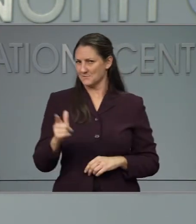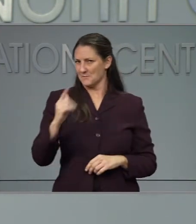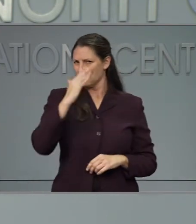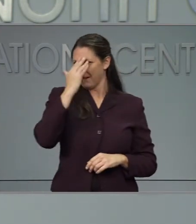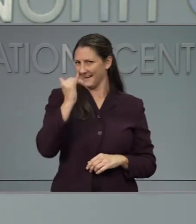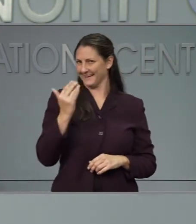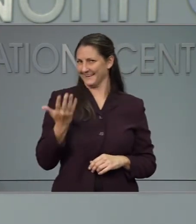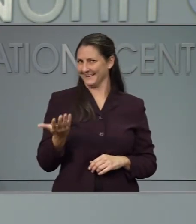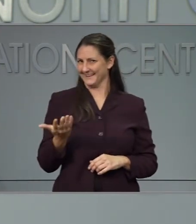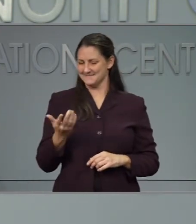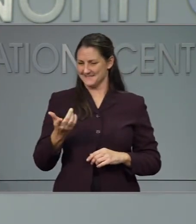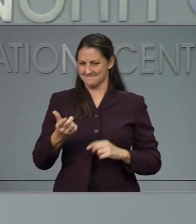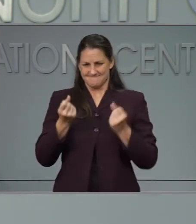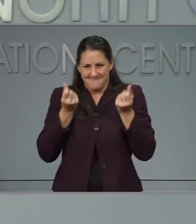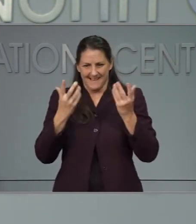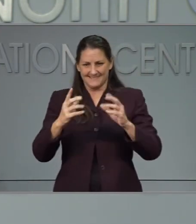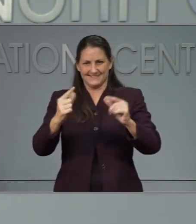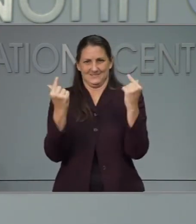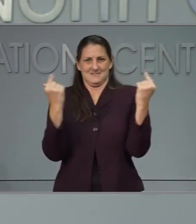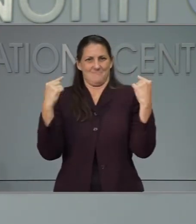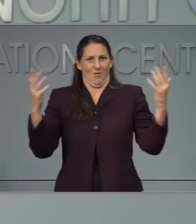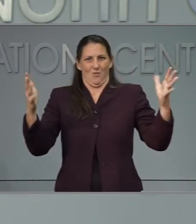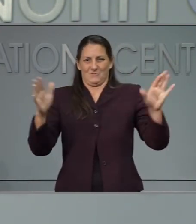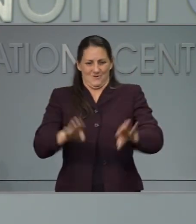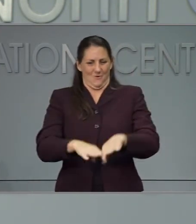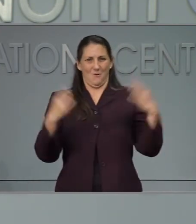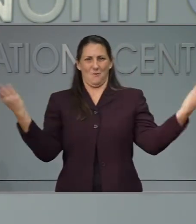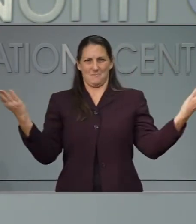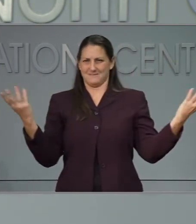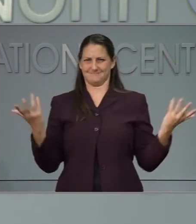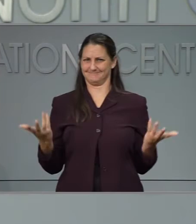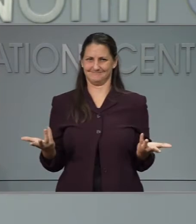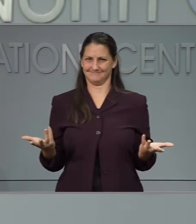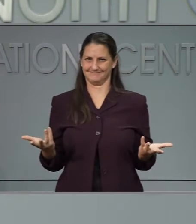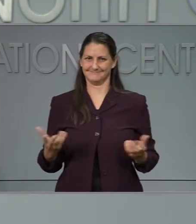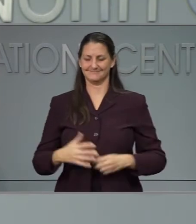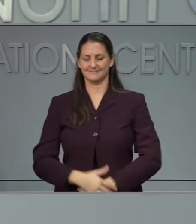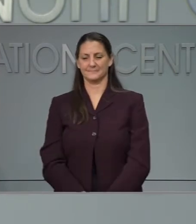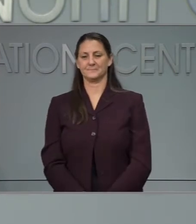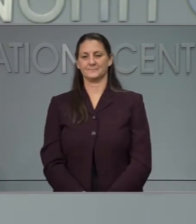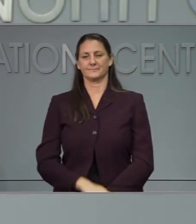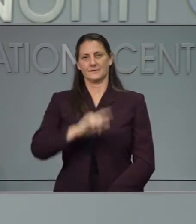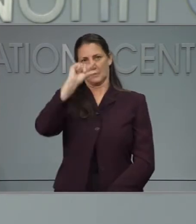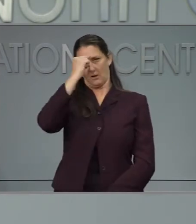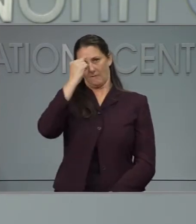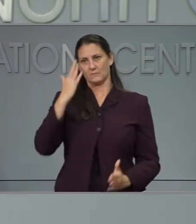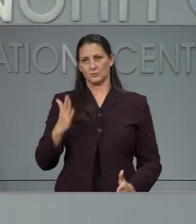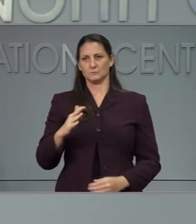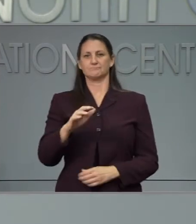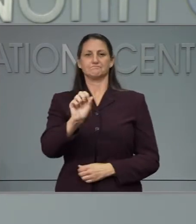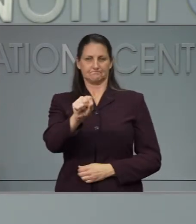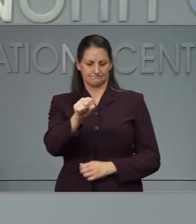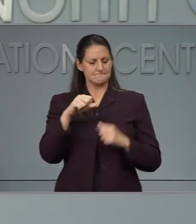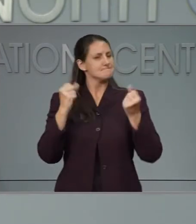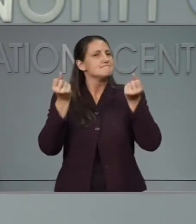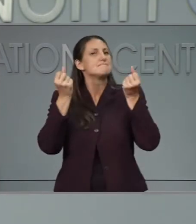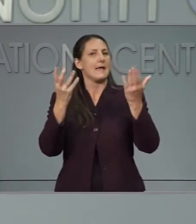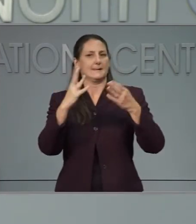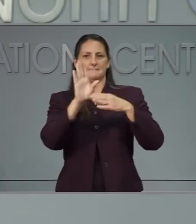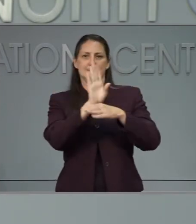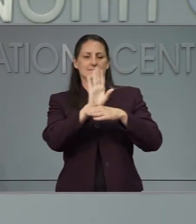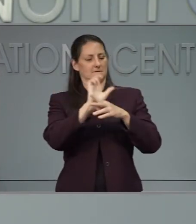la vigilancia de cumplimiento con aquellos gimnasios que abrieron antes? Respuesta. Muchos negocios